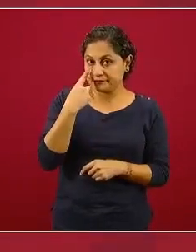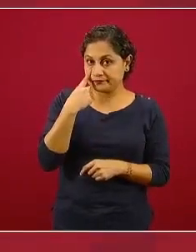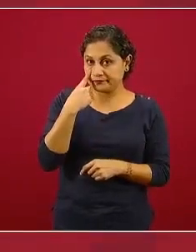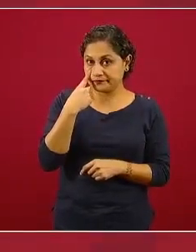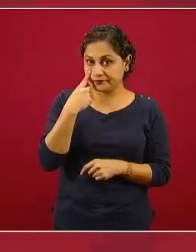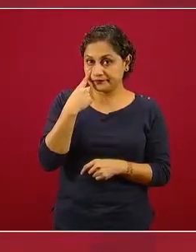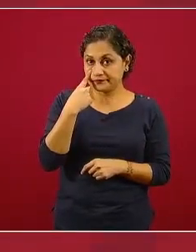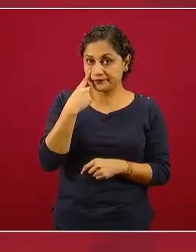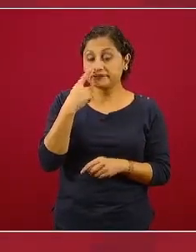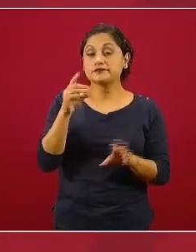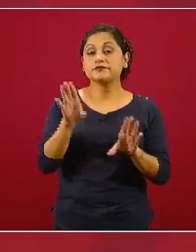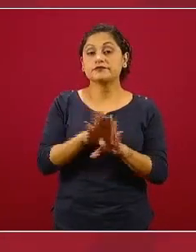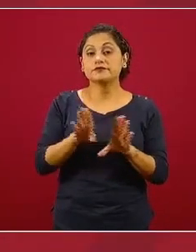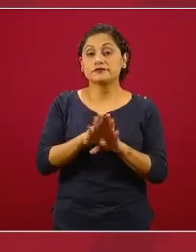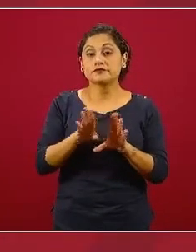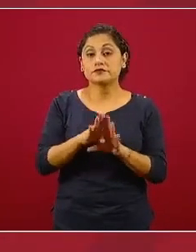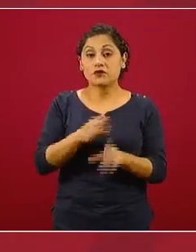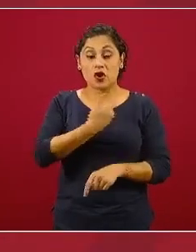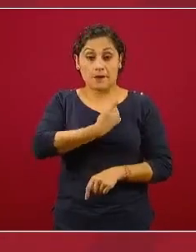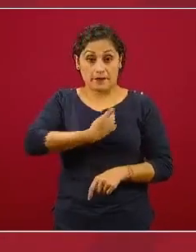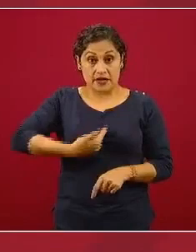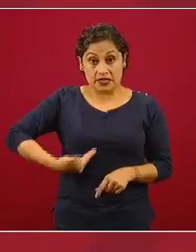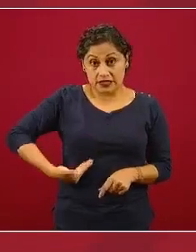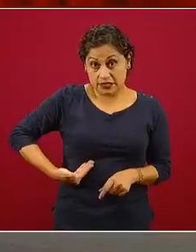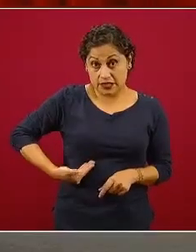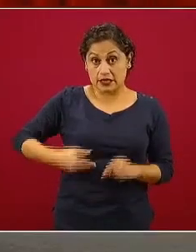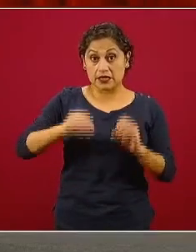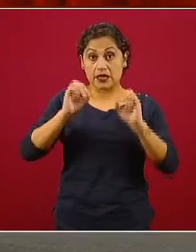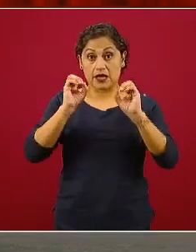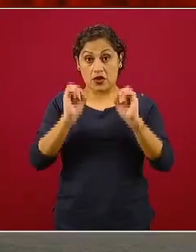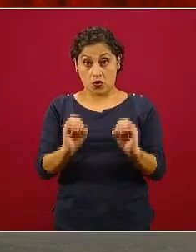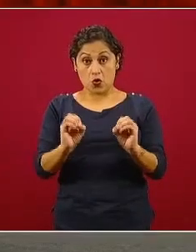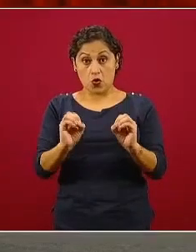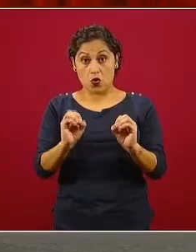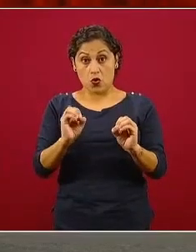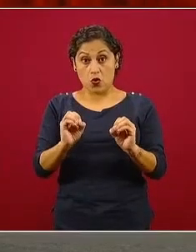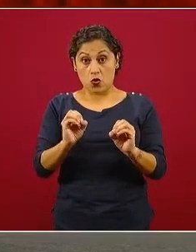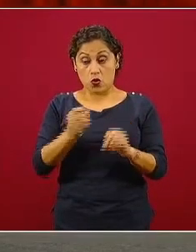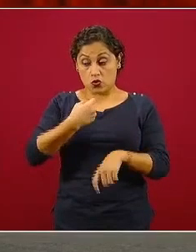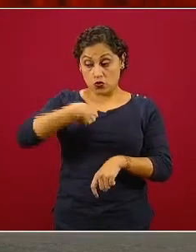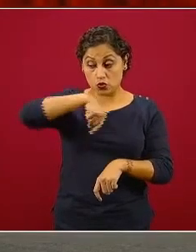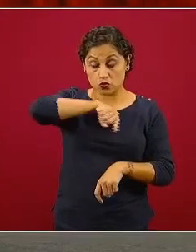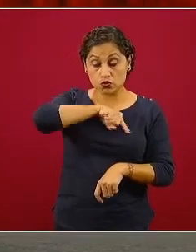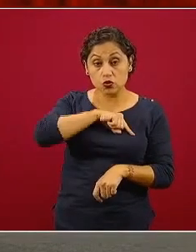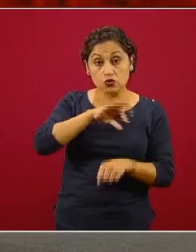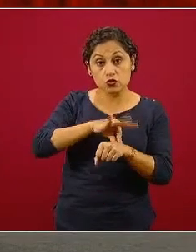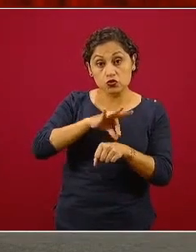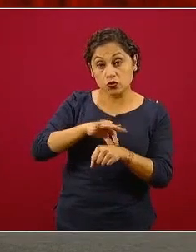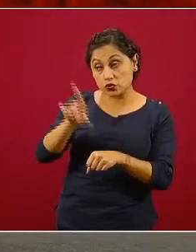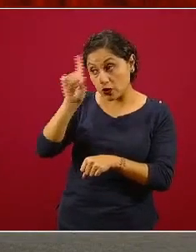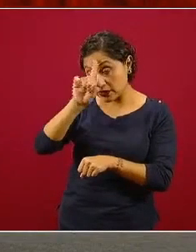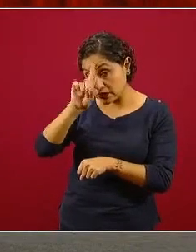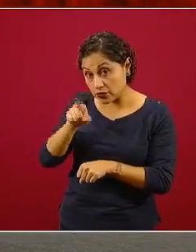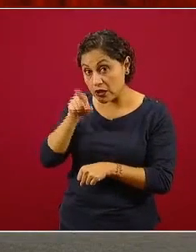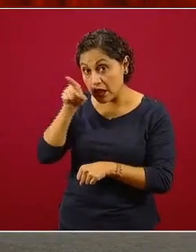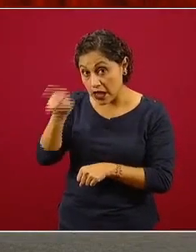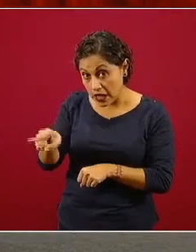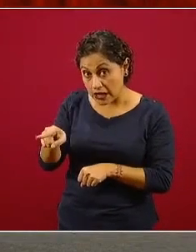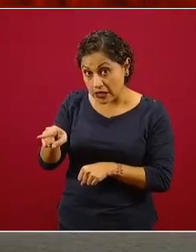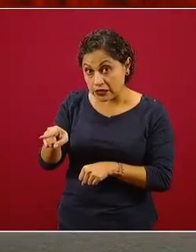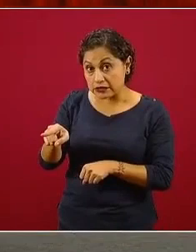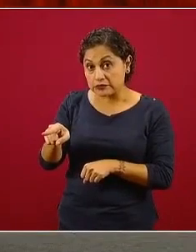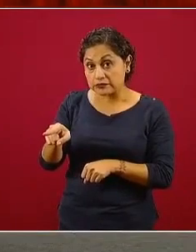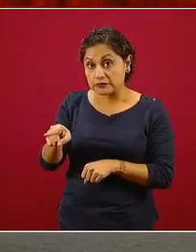consideración ni por parte del presidente ni por parte de quienes nos ha encomendado asesorarle de que él tiene un